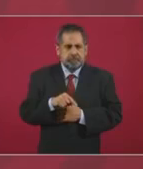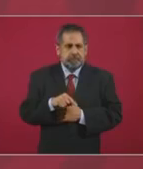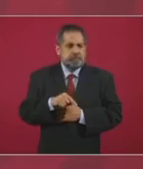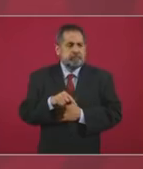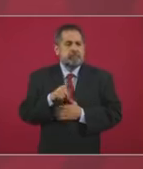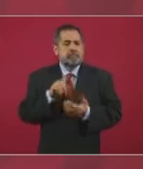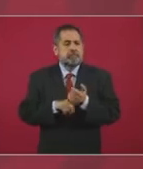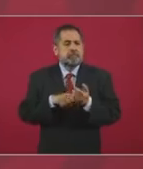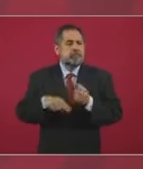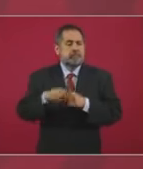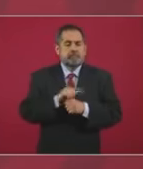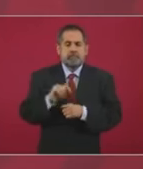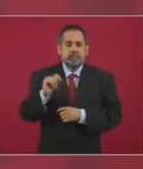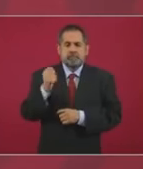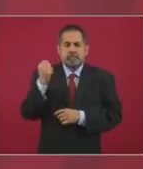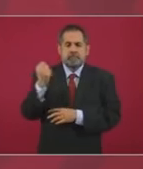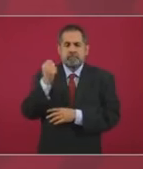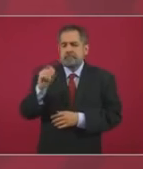demarcación de Tláhuac,